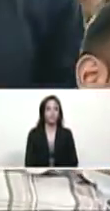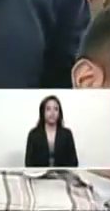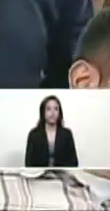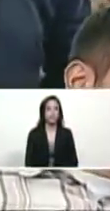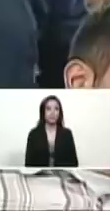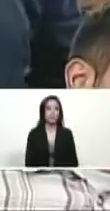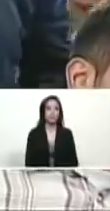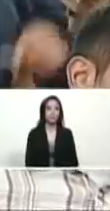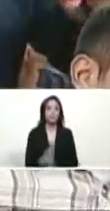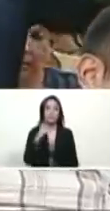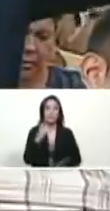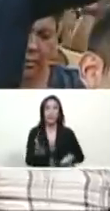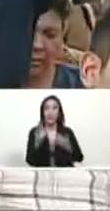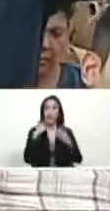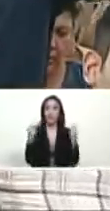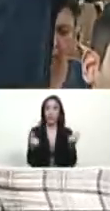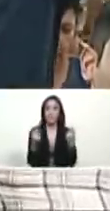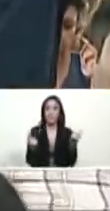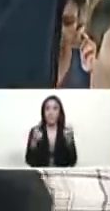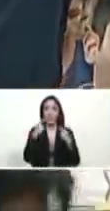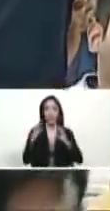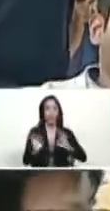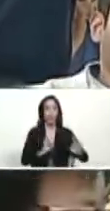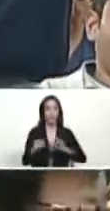Esto no aguanta una pediola.